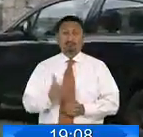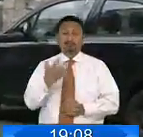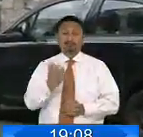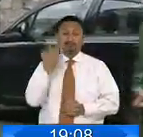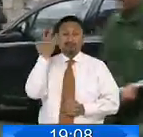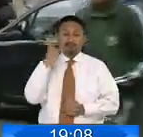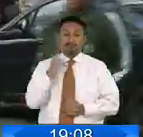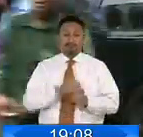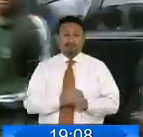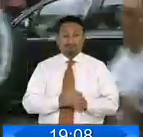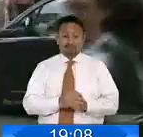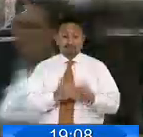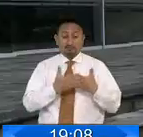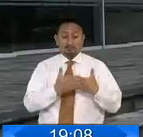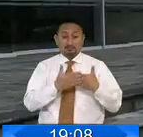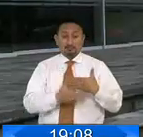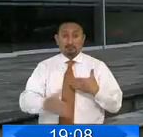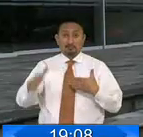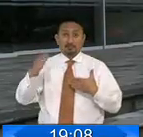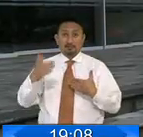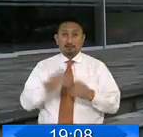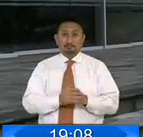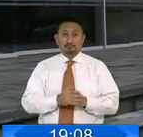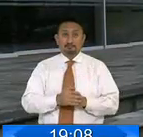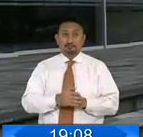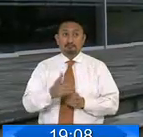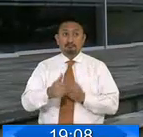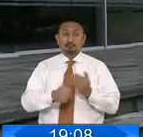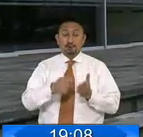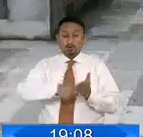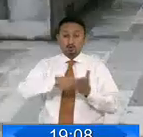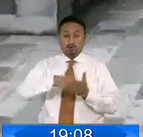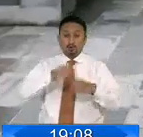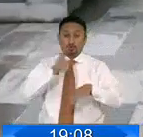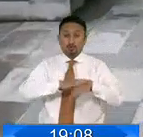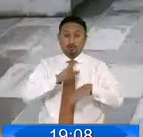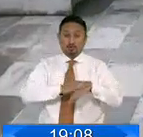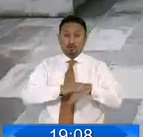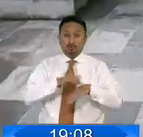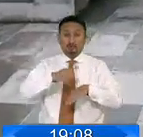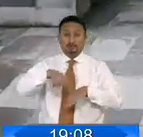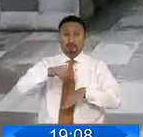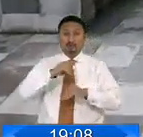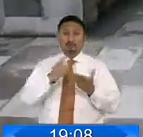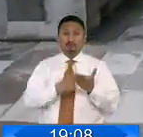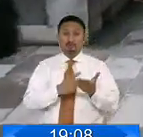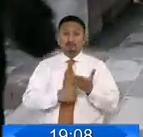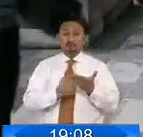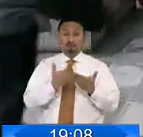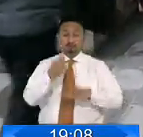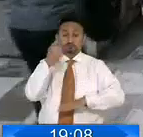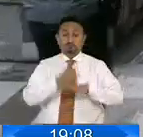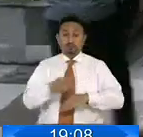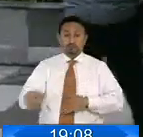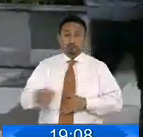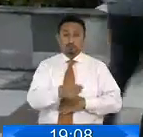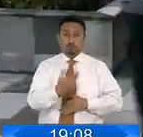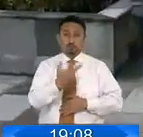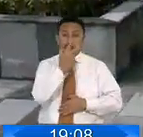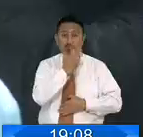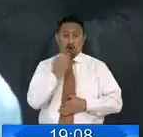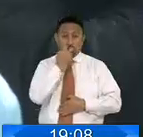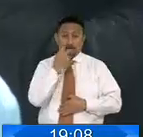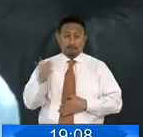días empezarán a correr cuando se presente la notificación por escrito debido a que en la audiencia la disposición se dictó de forma